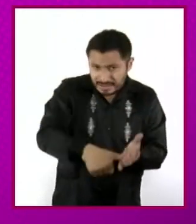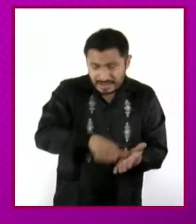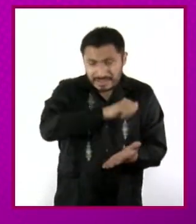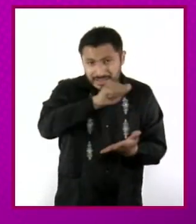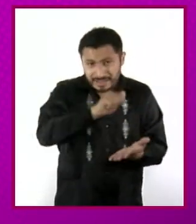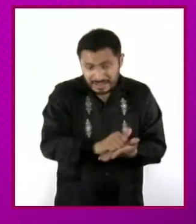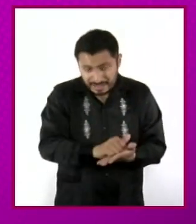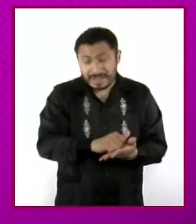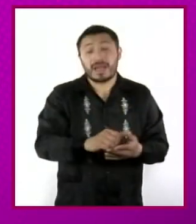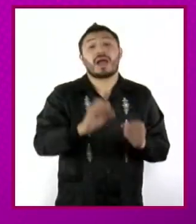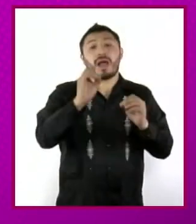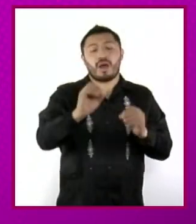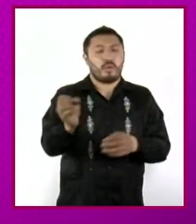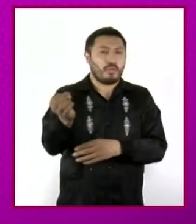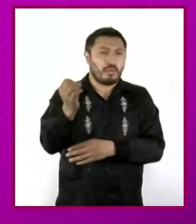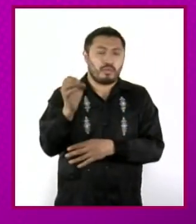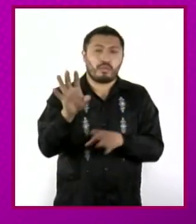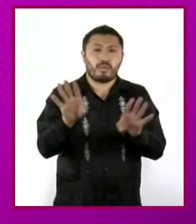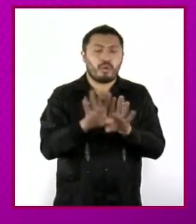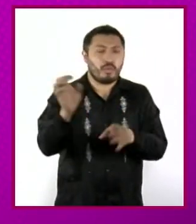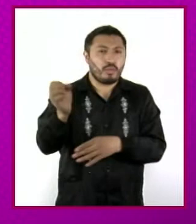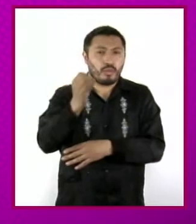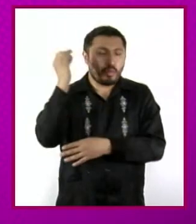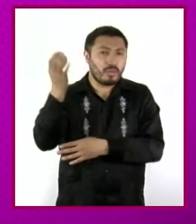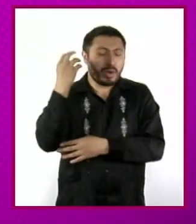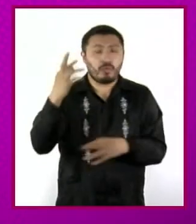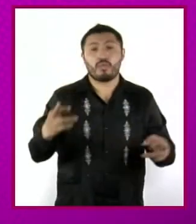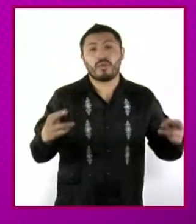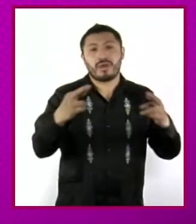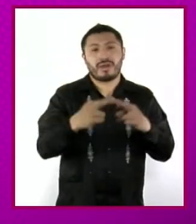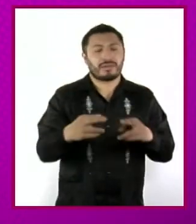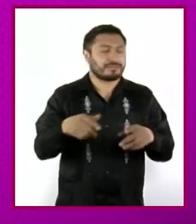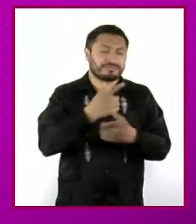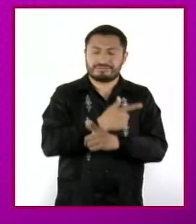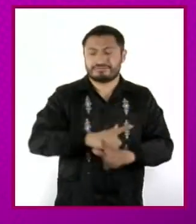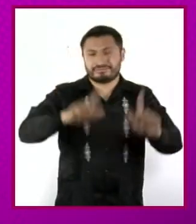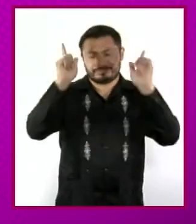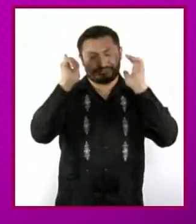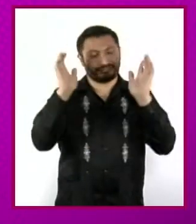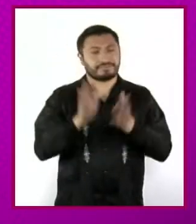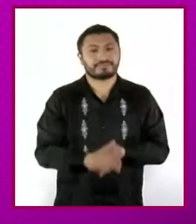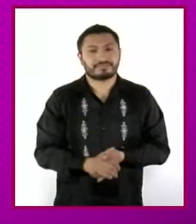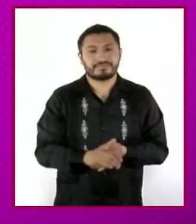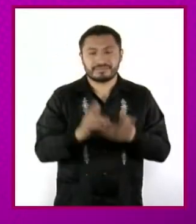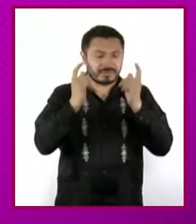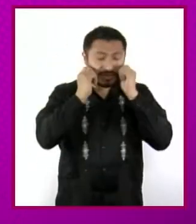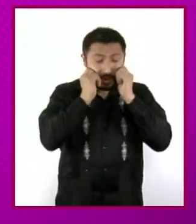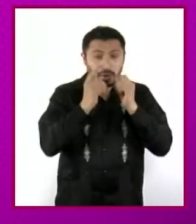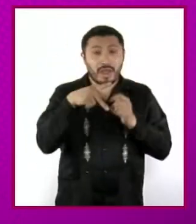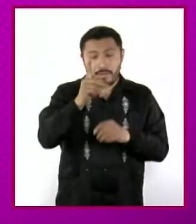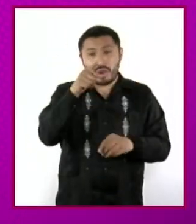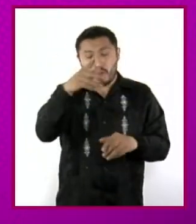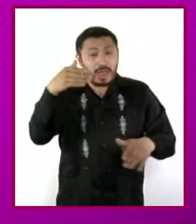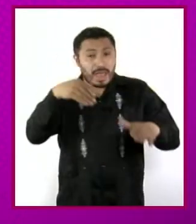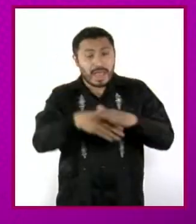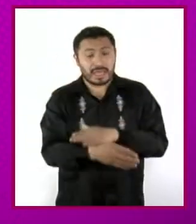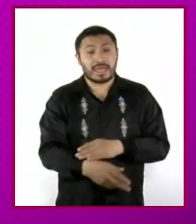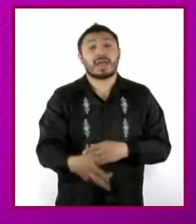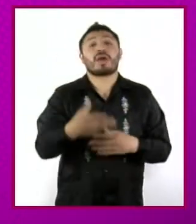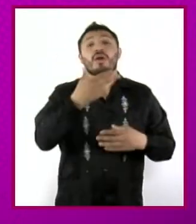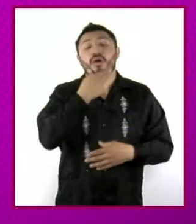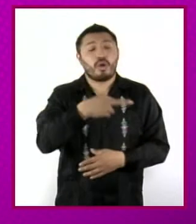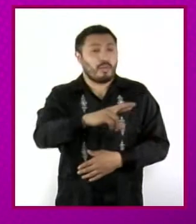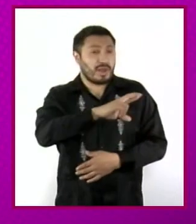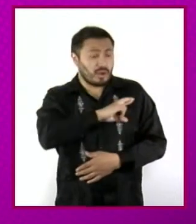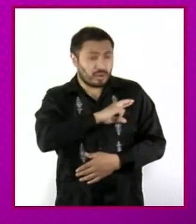religiosa, sea como sea la religión, entra en ese umbral y muere el soltero,